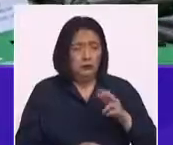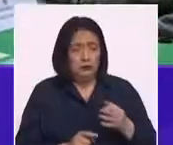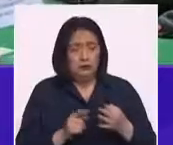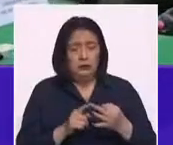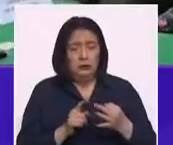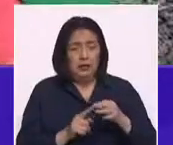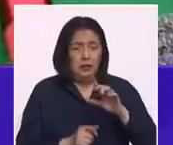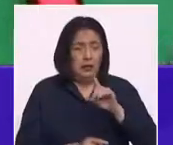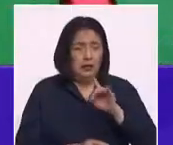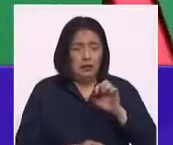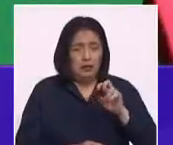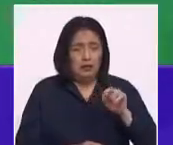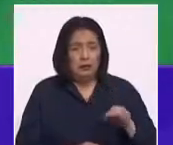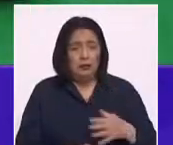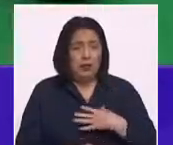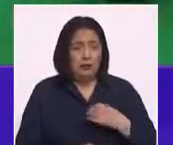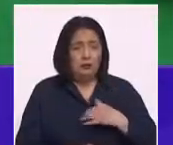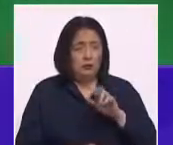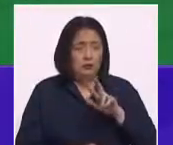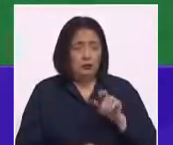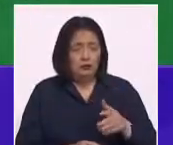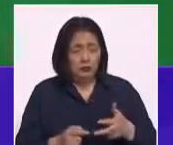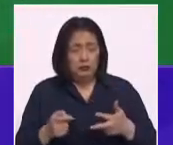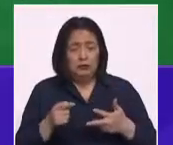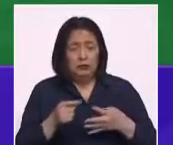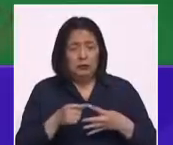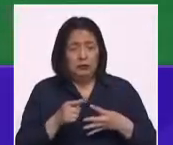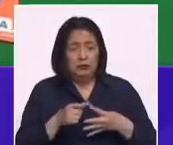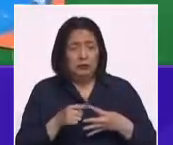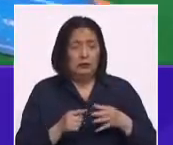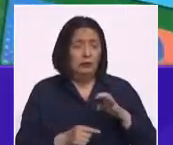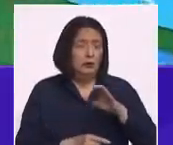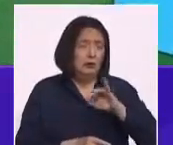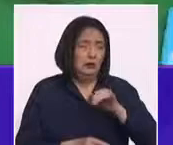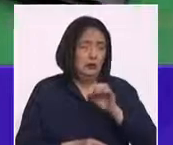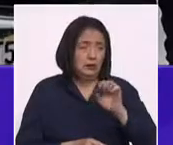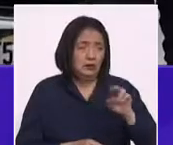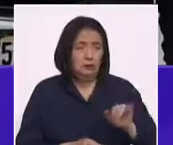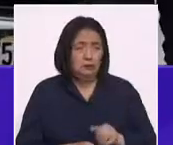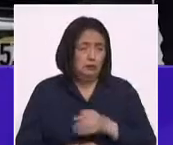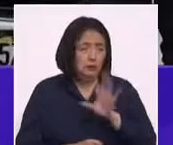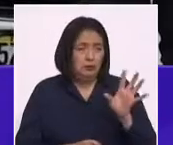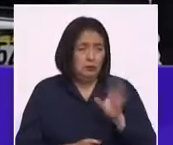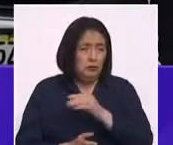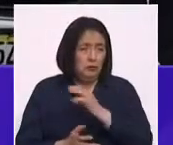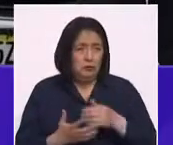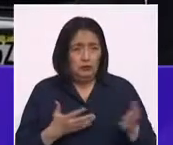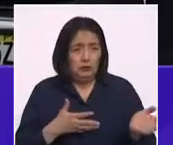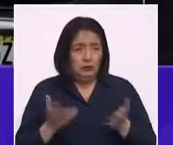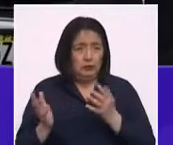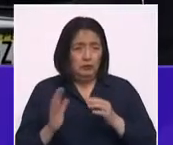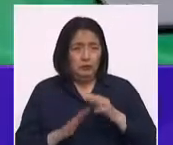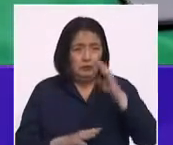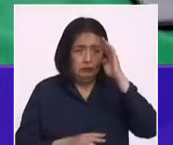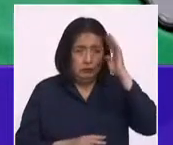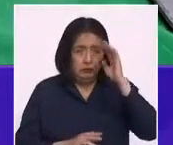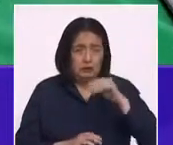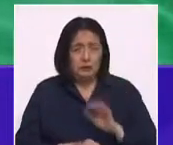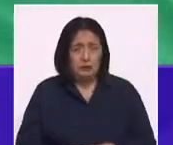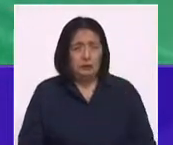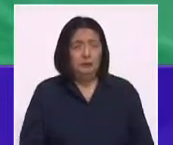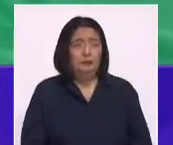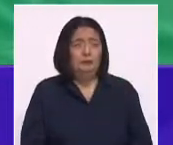Rojas Calatayud, de 31. James Roger Manrique Cajahuanca, de 30. Todos fueron trasladados hasta la comisaría del